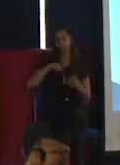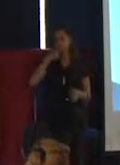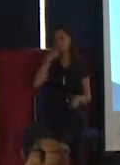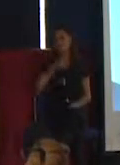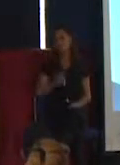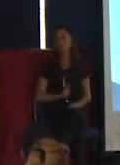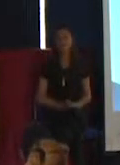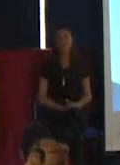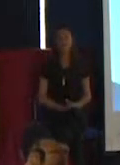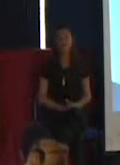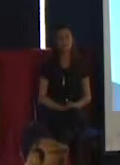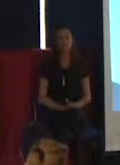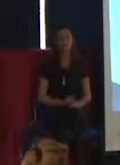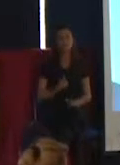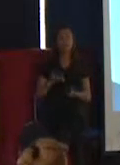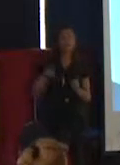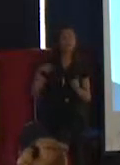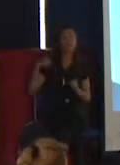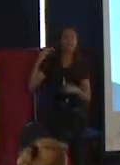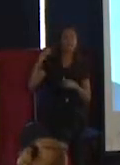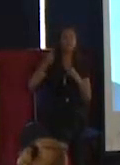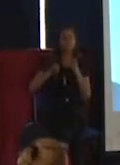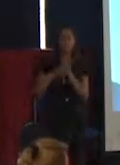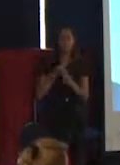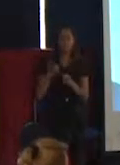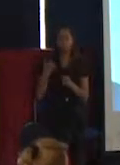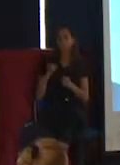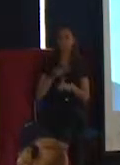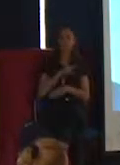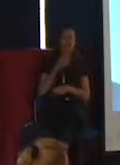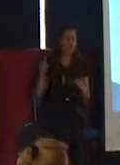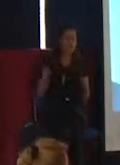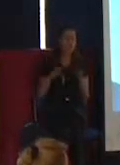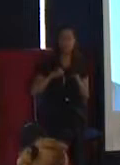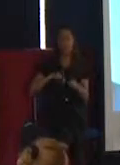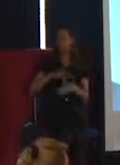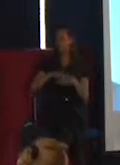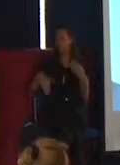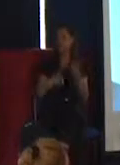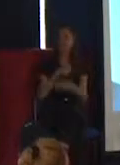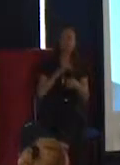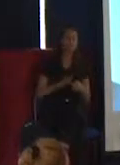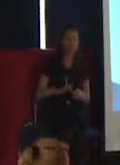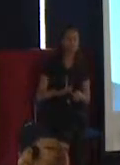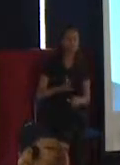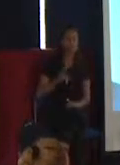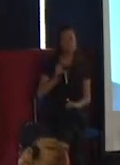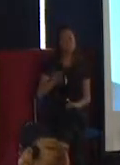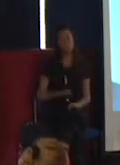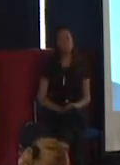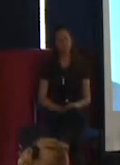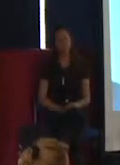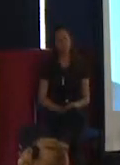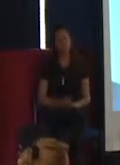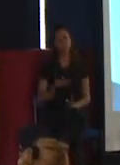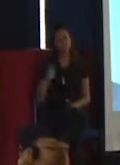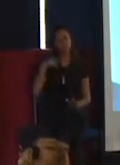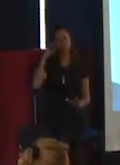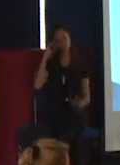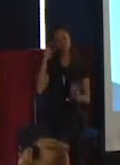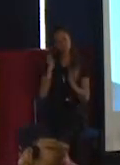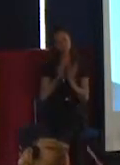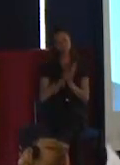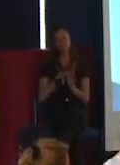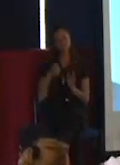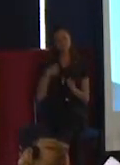la totalidad de los derechos, ¿sí? Lo que yo creería y lo que se ha venido haciendo es que